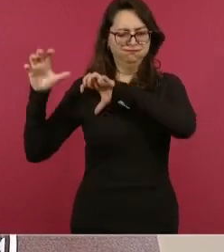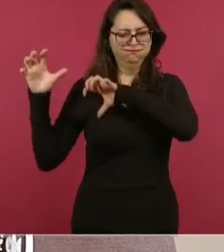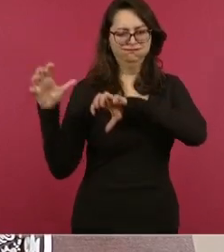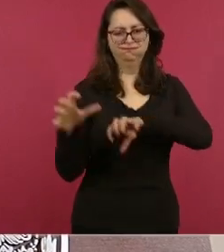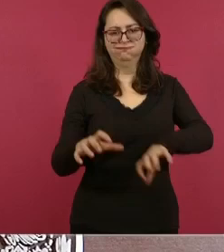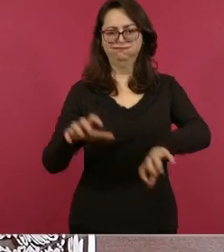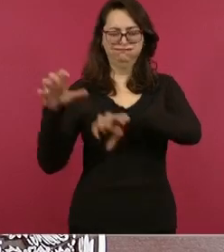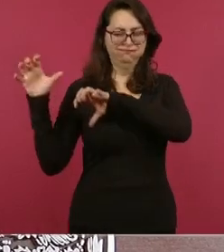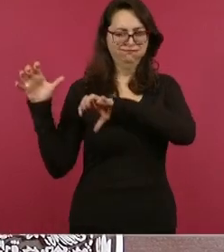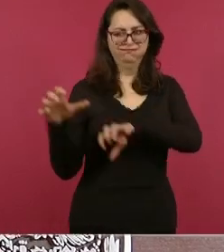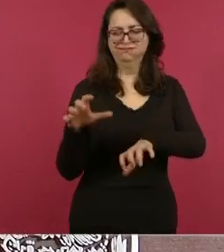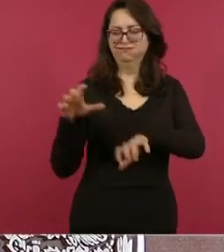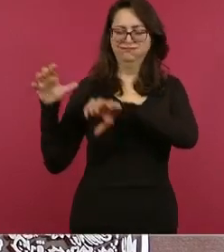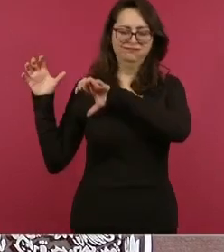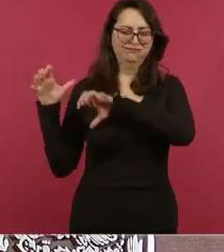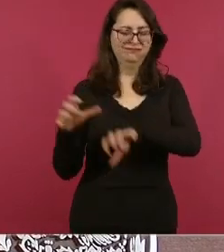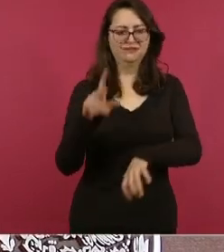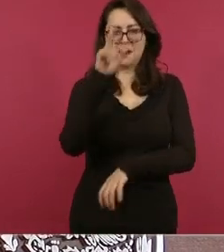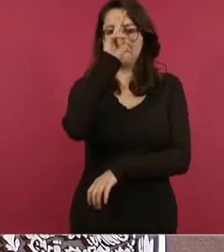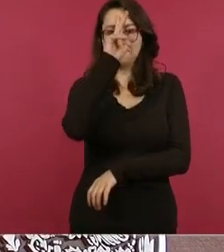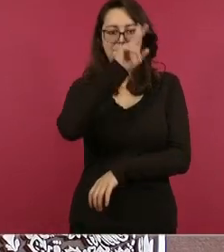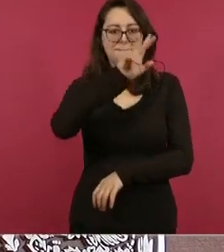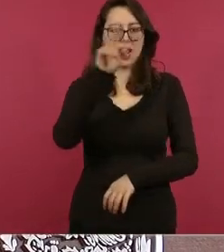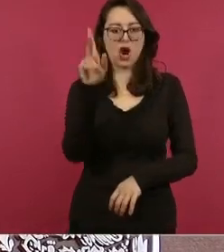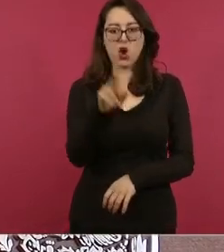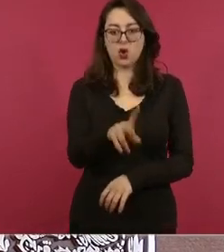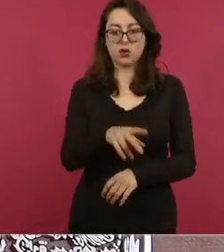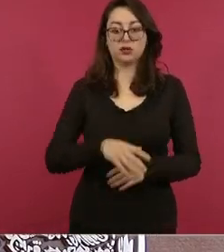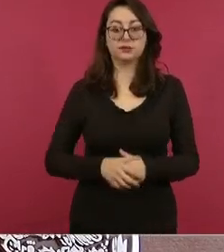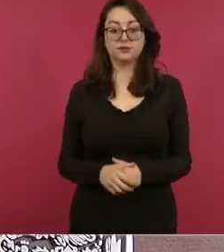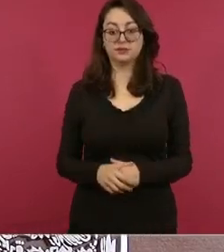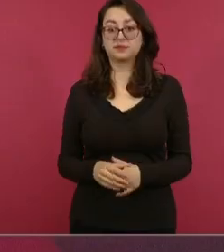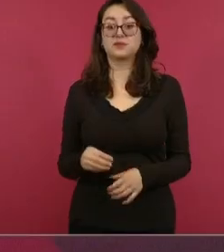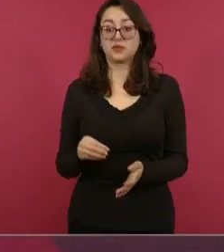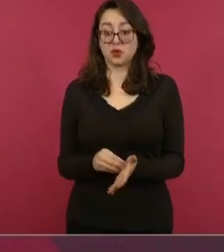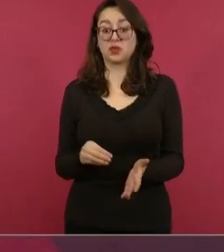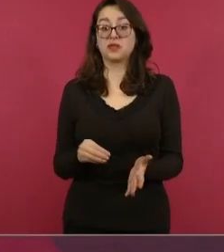los que están en esa franja, y todavía